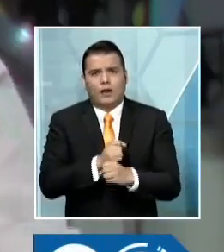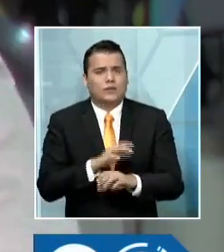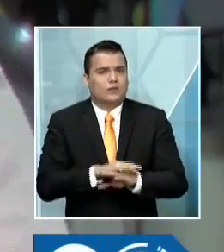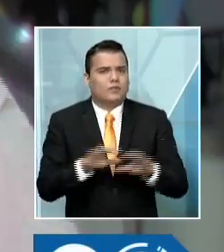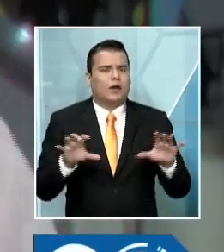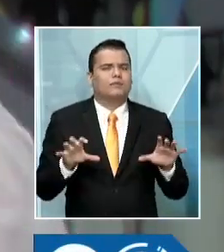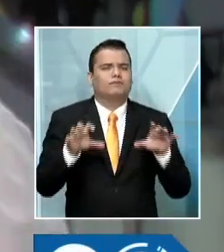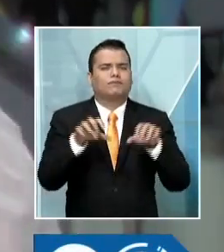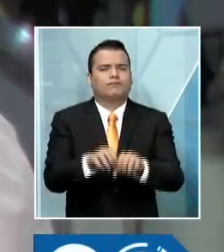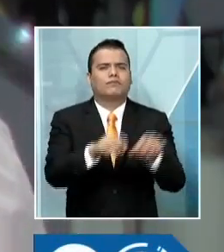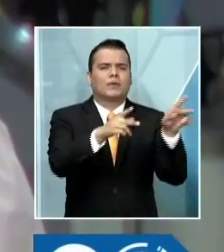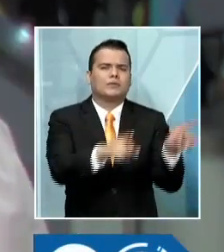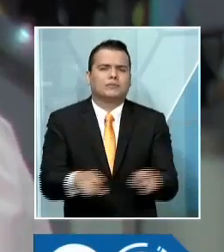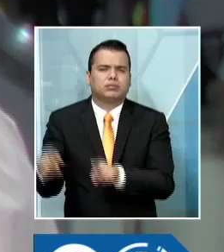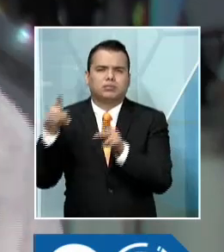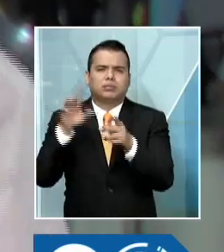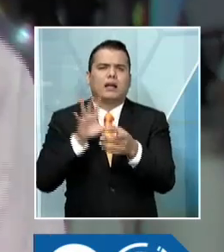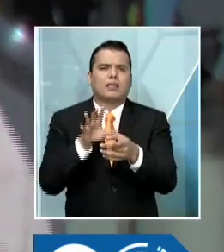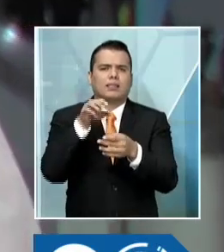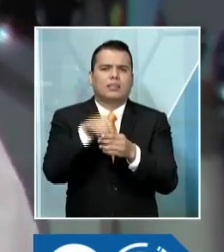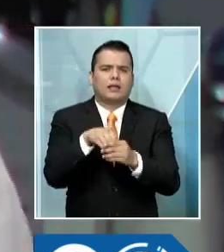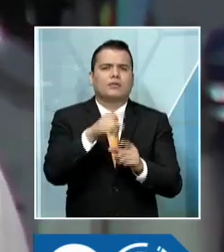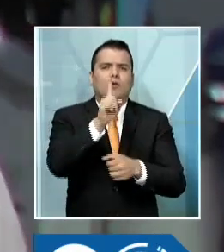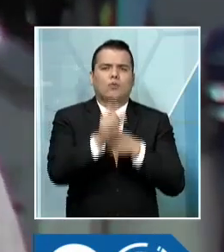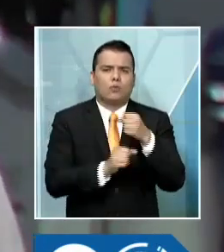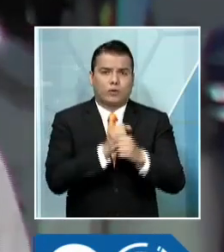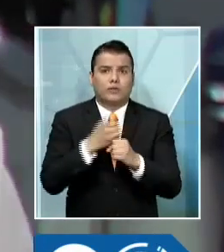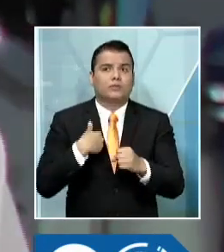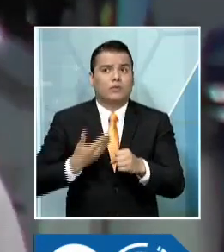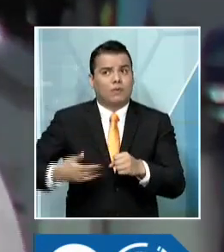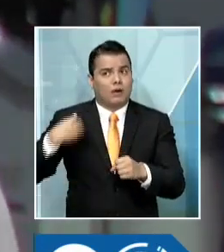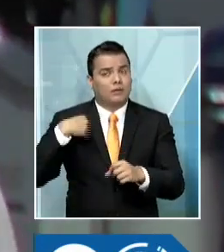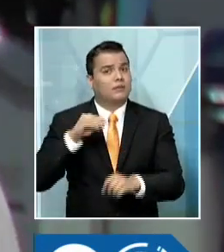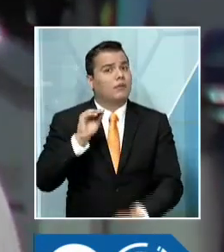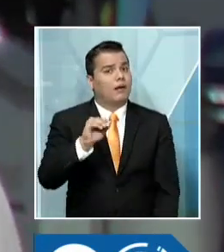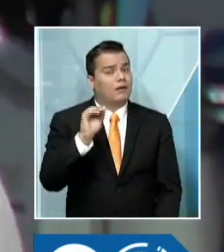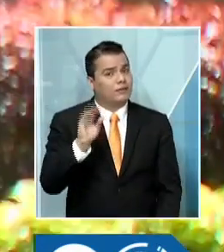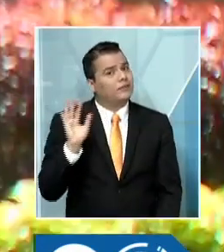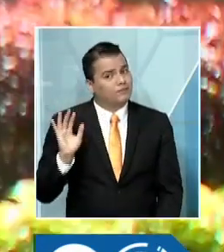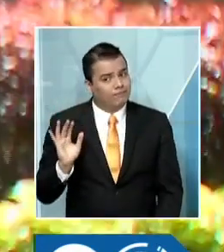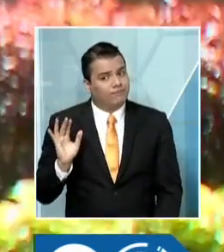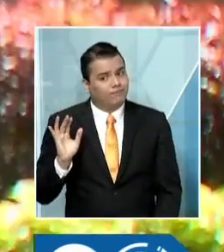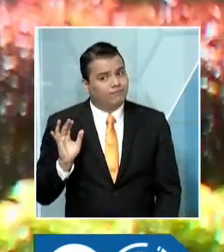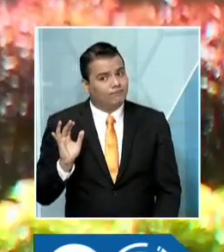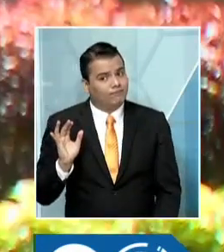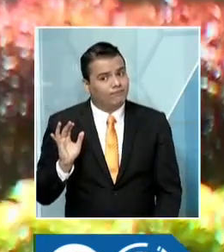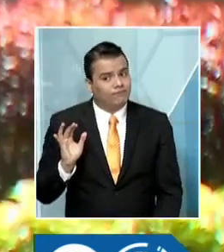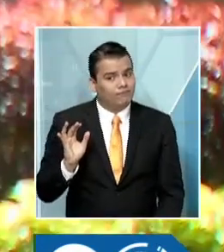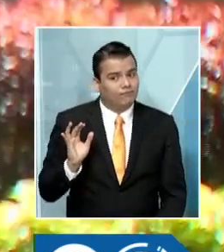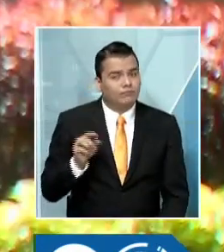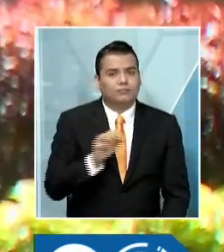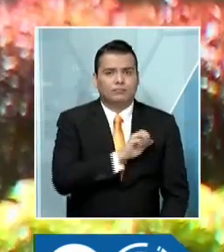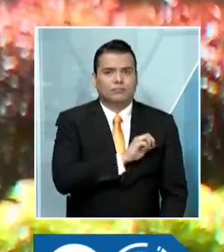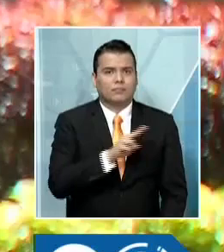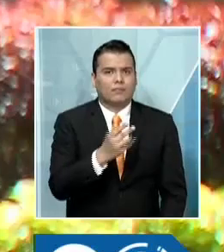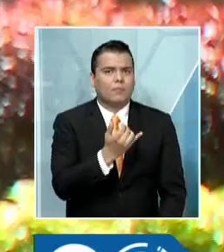tomarse el hundimiento de la Avenida Colombia. Yo lo advertí en una plenaria y guerra avisada no mata soldados. El Valle del Cauca tiene